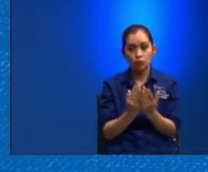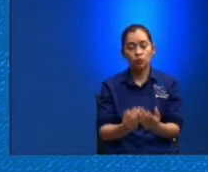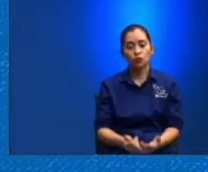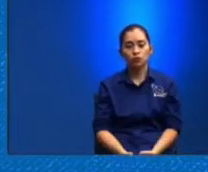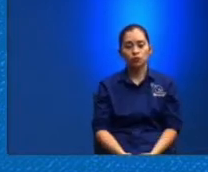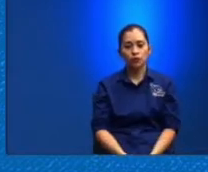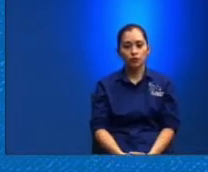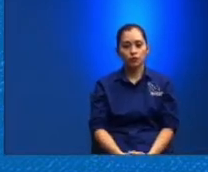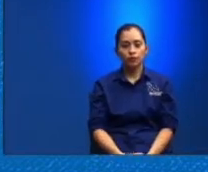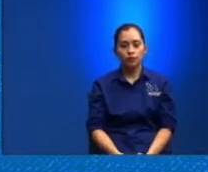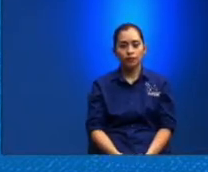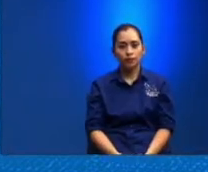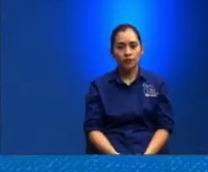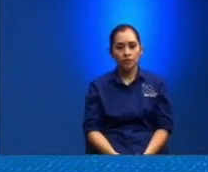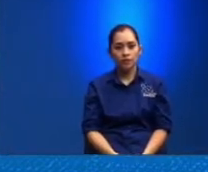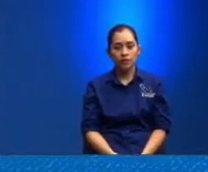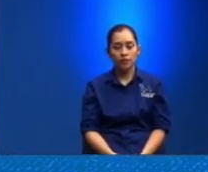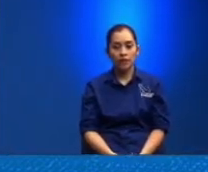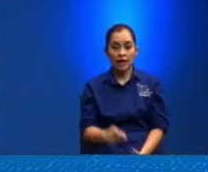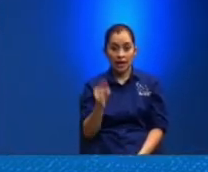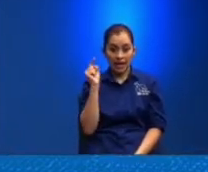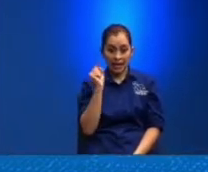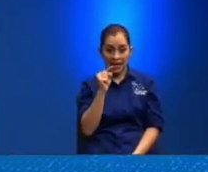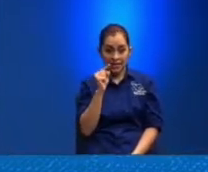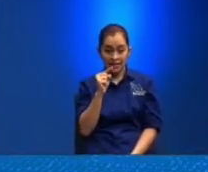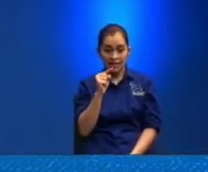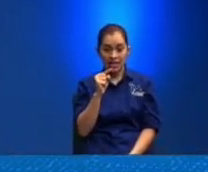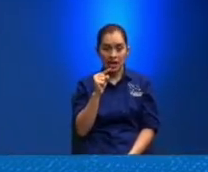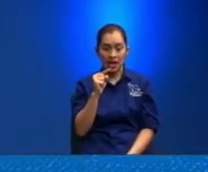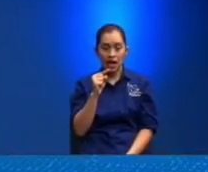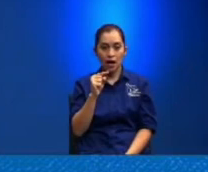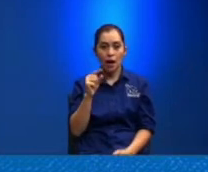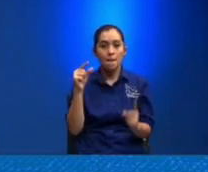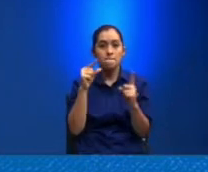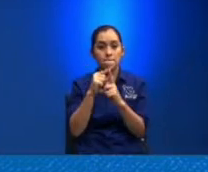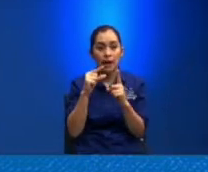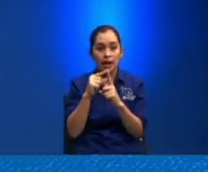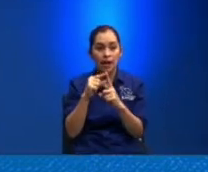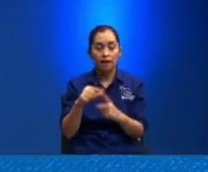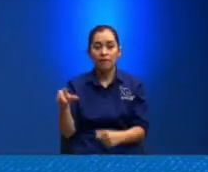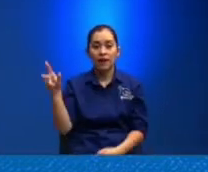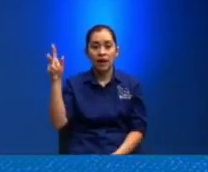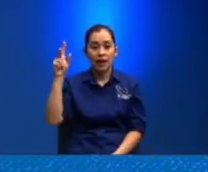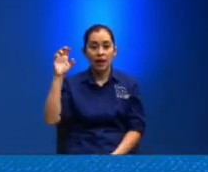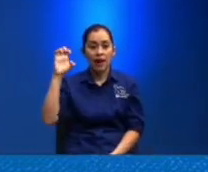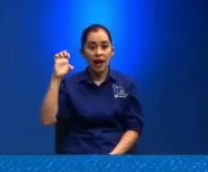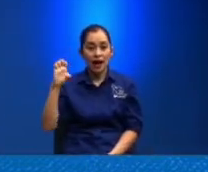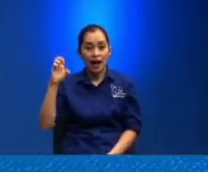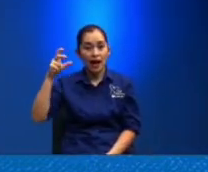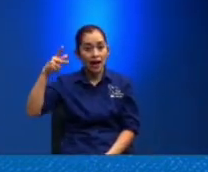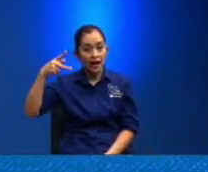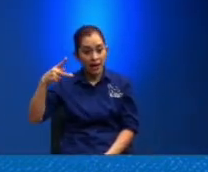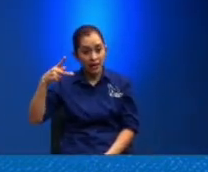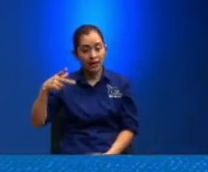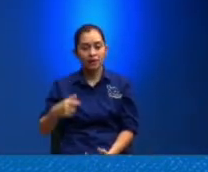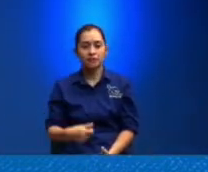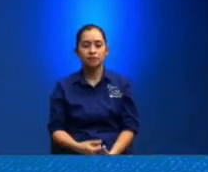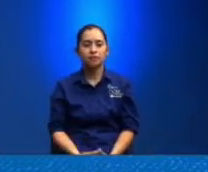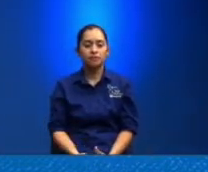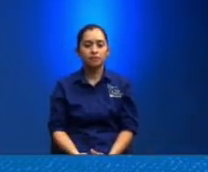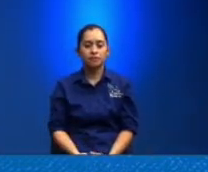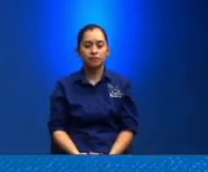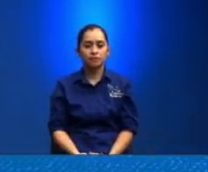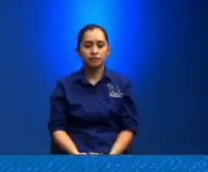linda esta que es la palabra 15 37 por si usted la quiere escudriñar posteriormente pero que